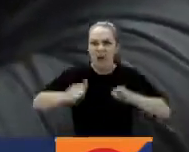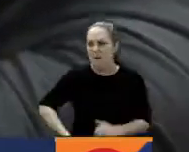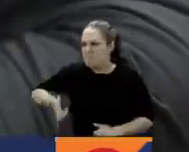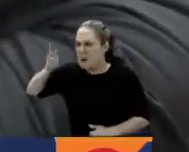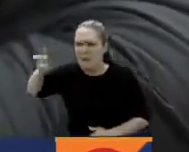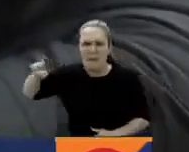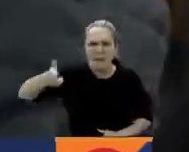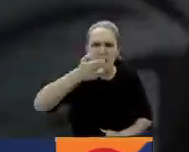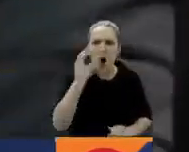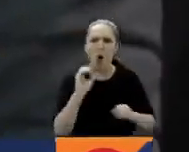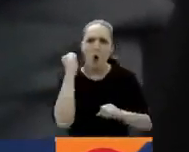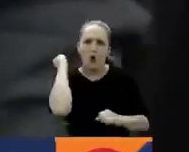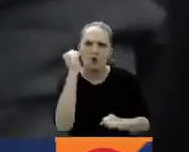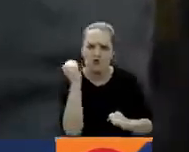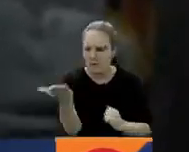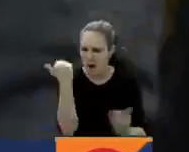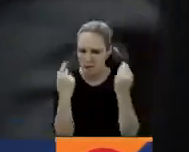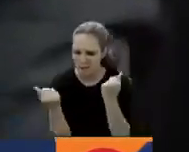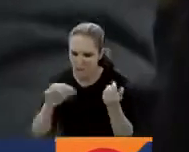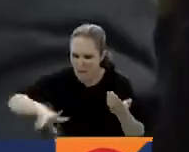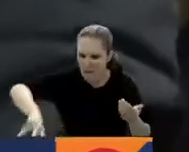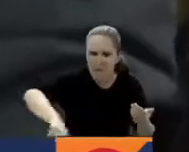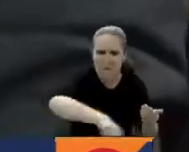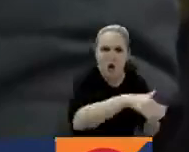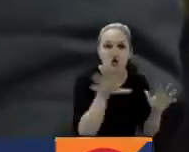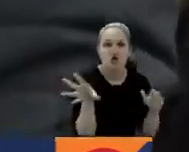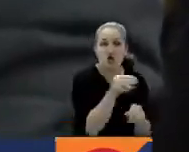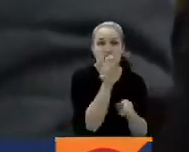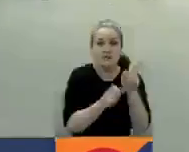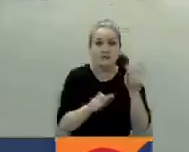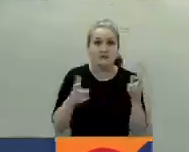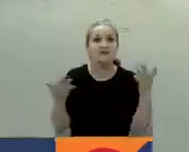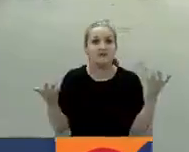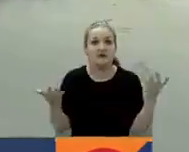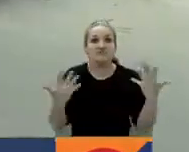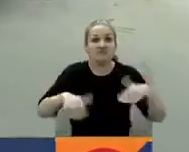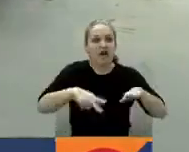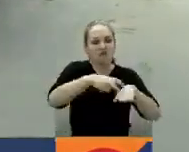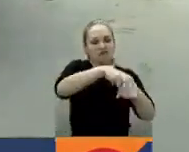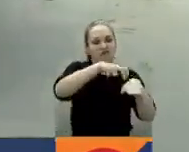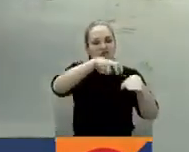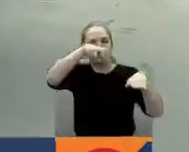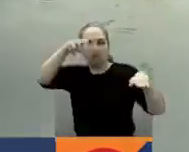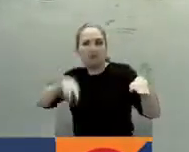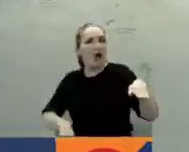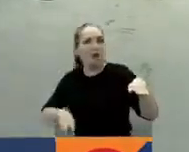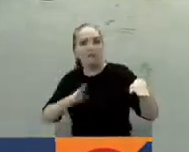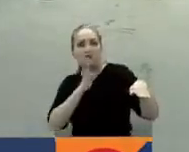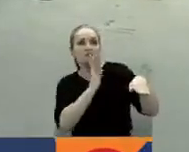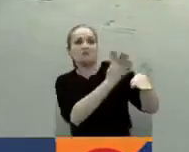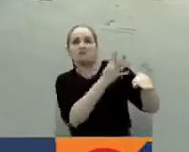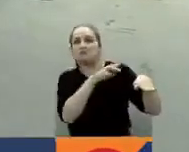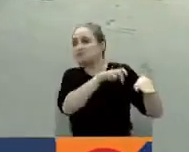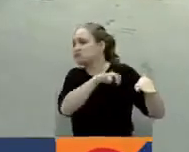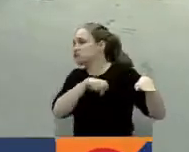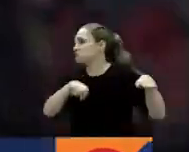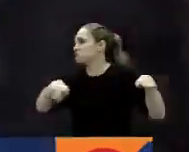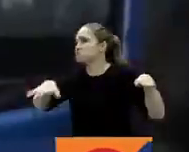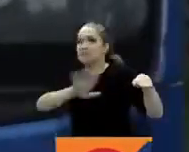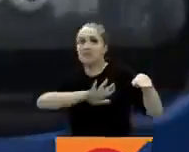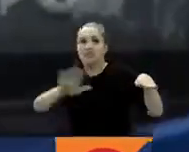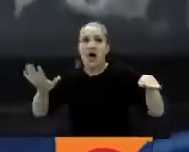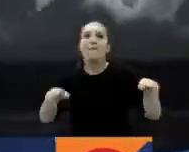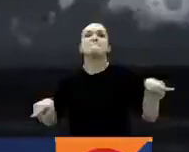y roban los celulares y el dinero de los pasajeros. Posteriormente se bajan del automotor y realizan precisamente este